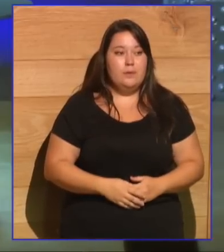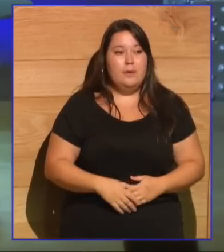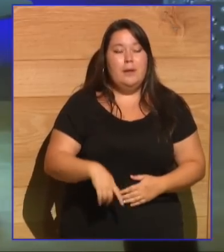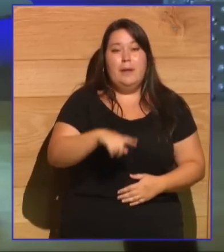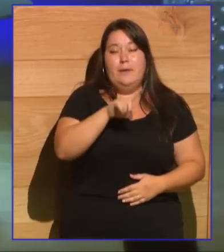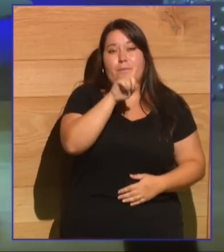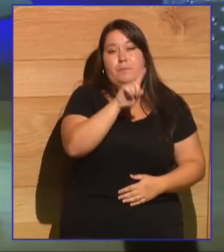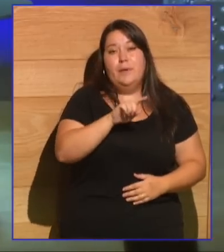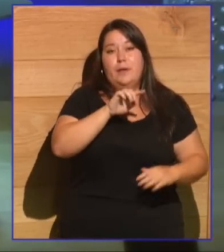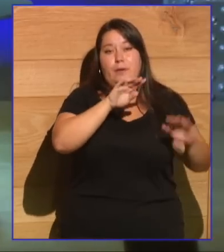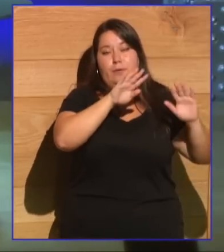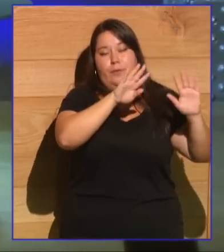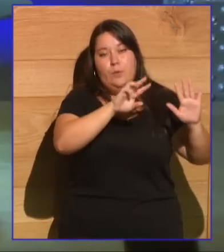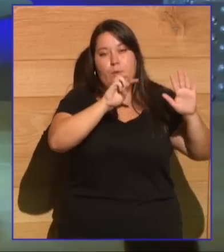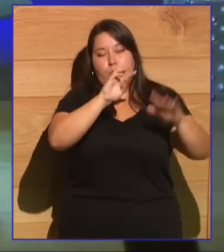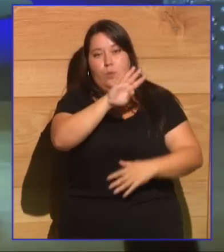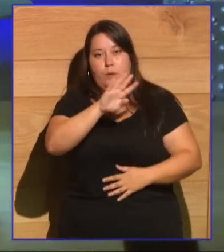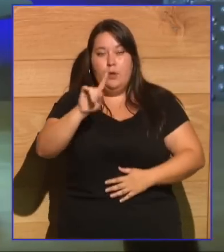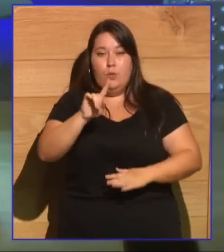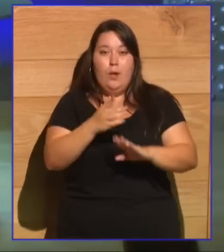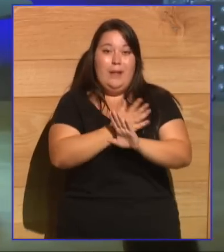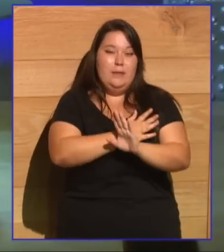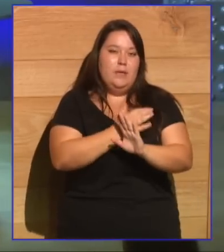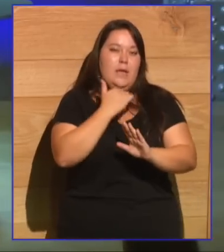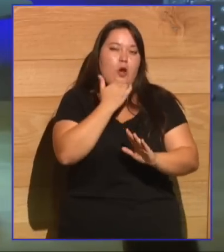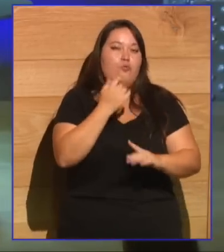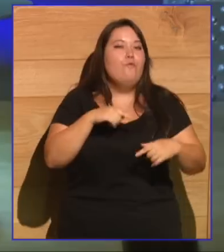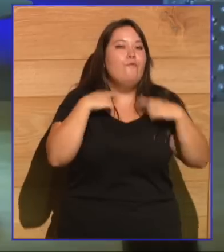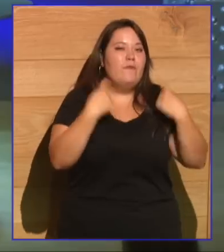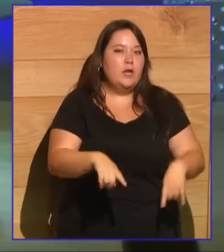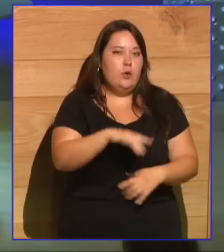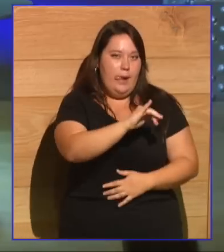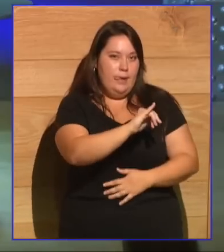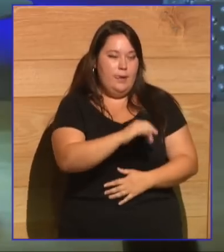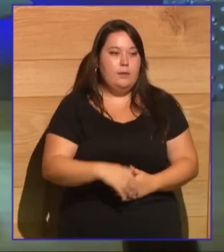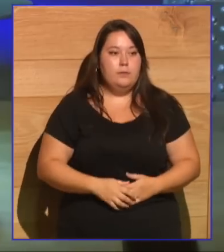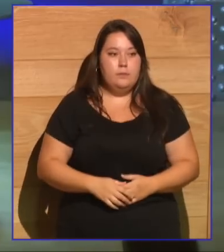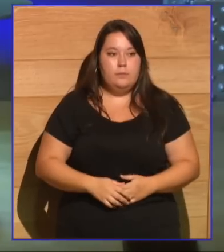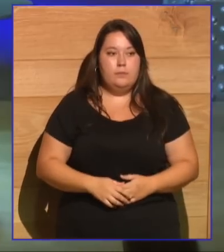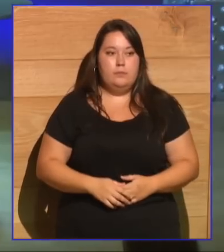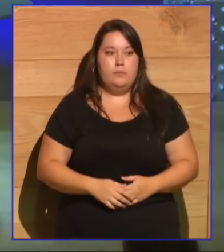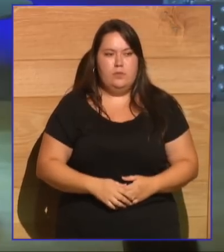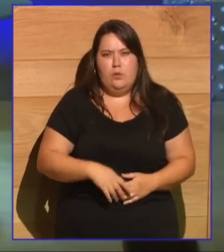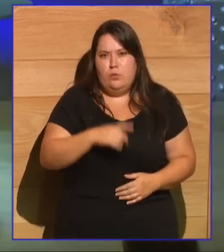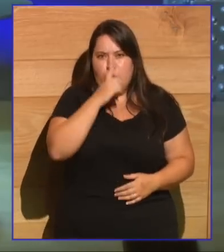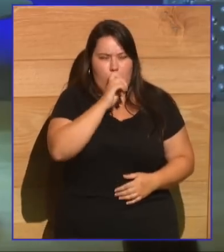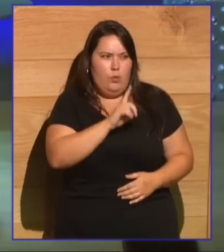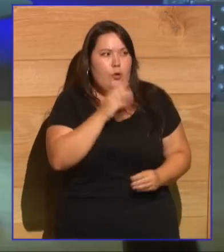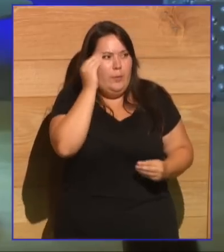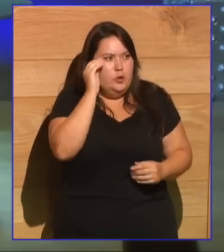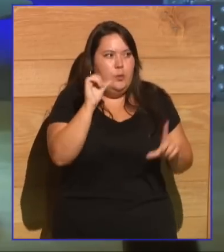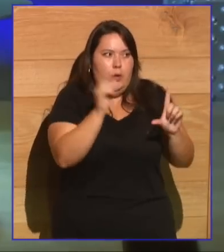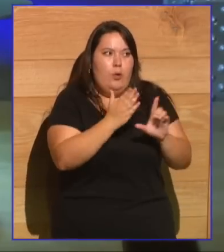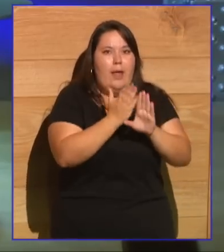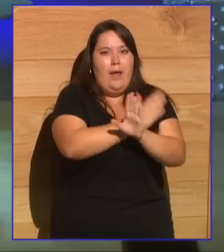1941 o sea de no hay otra cosa más tengo que reponerme a ahora no lo recuerdo pero creo que